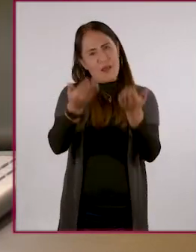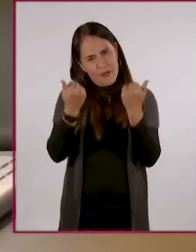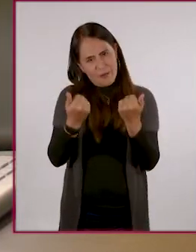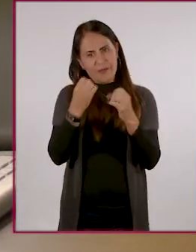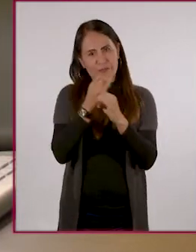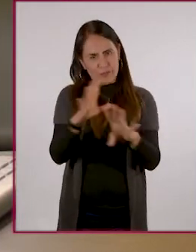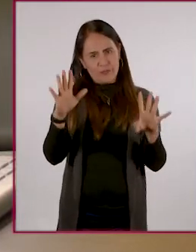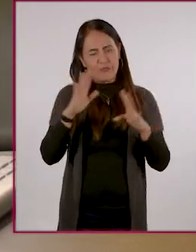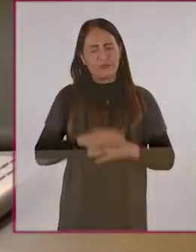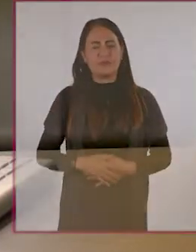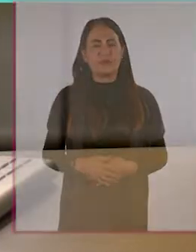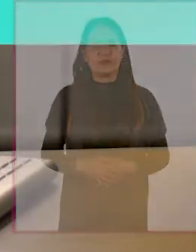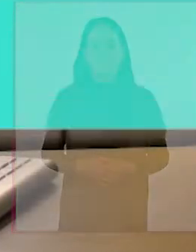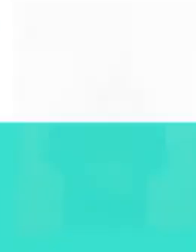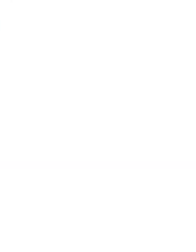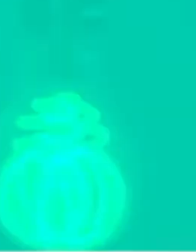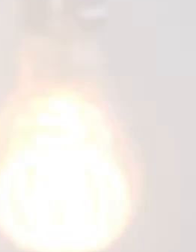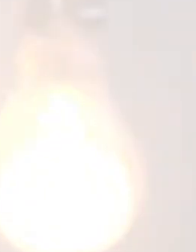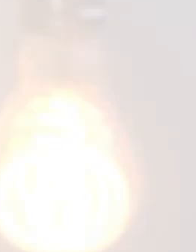esa información.